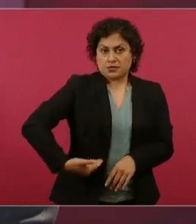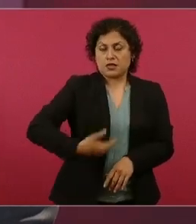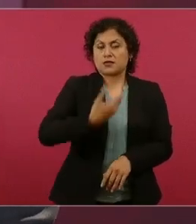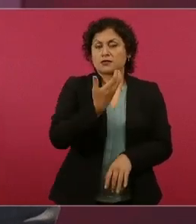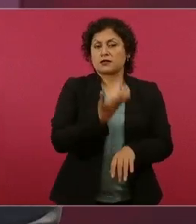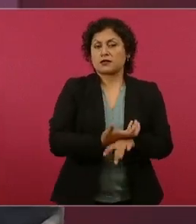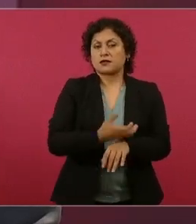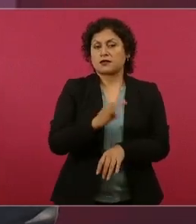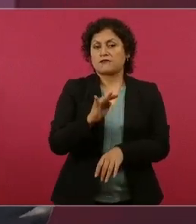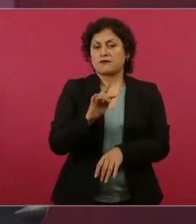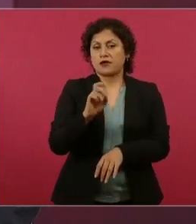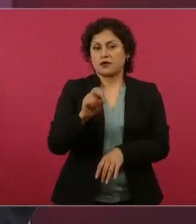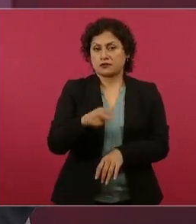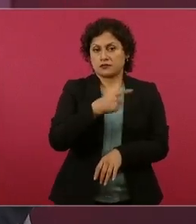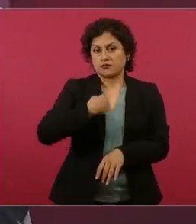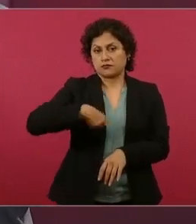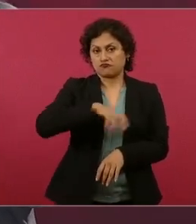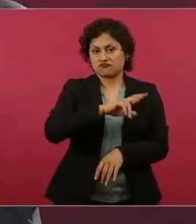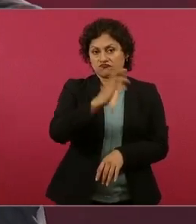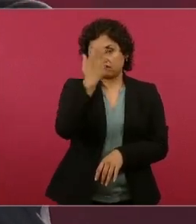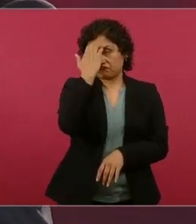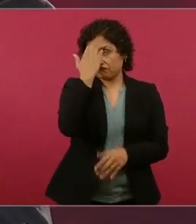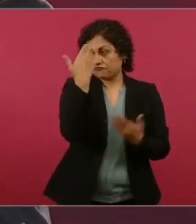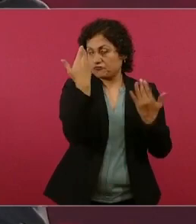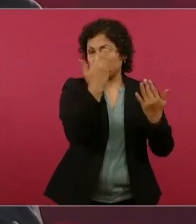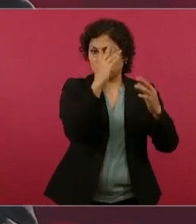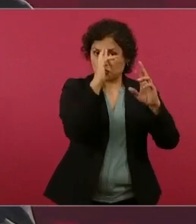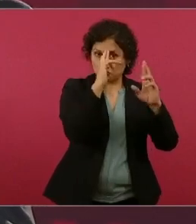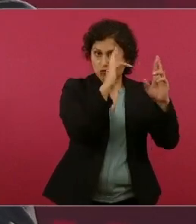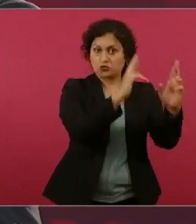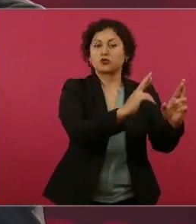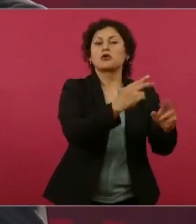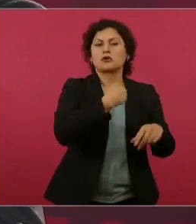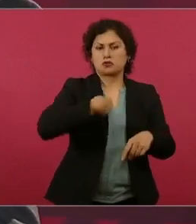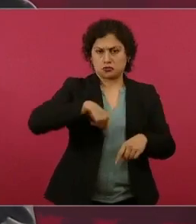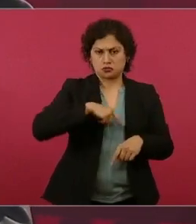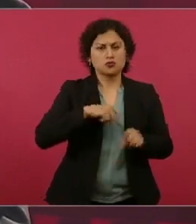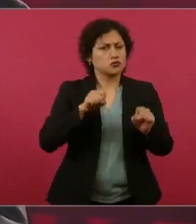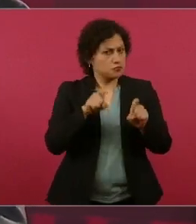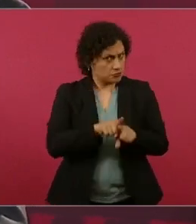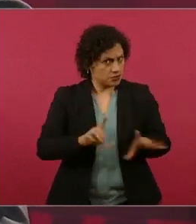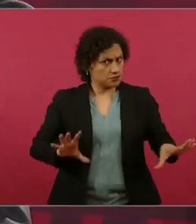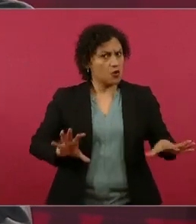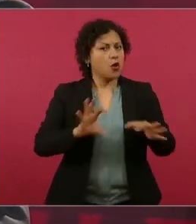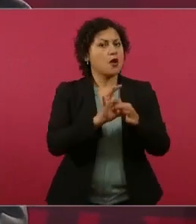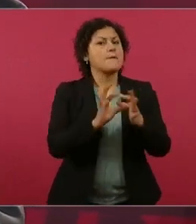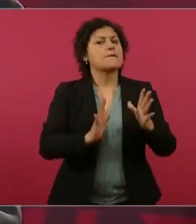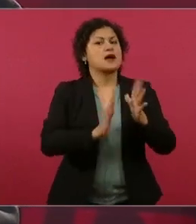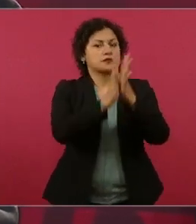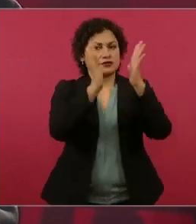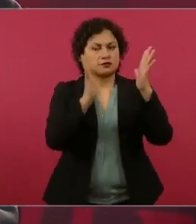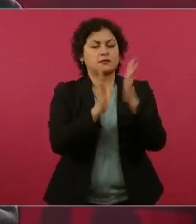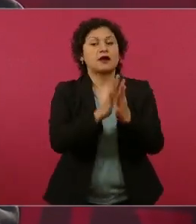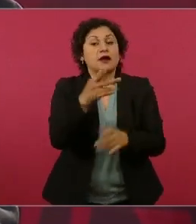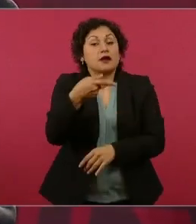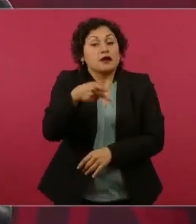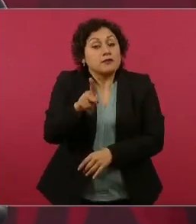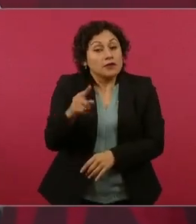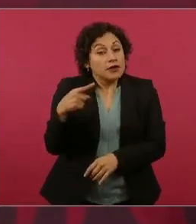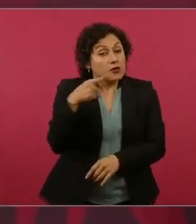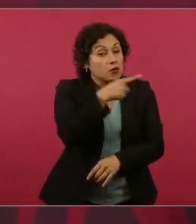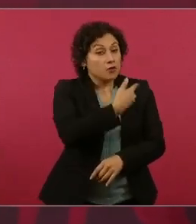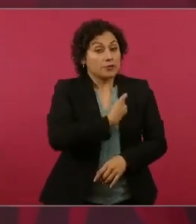nosotros reconocemos mucho, aunque hemos participado, pero él fue el